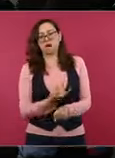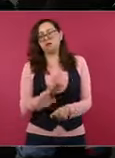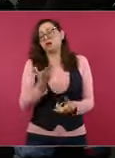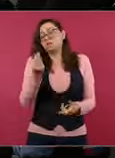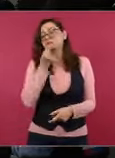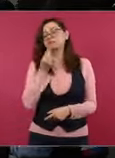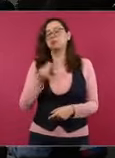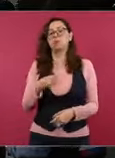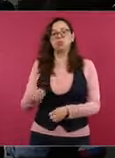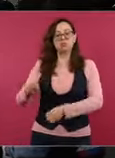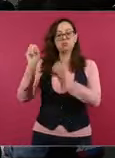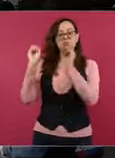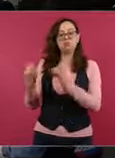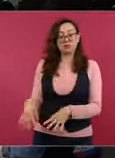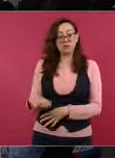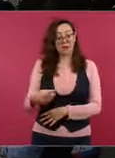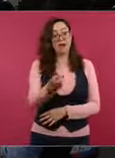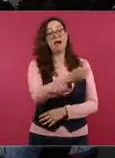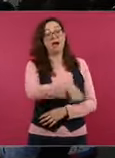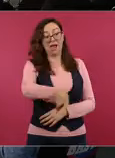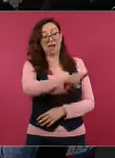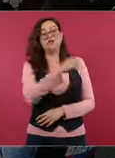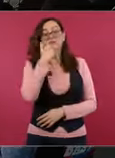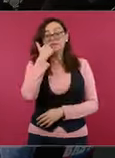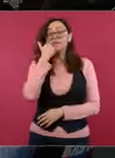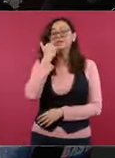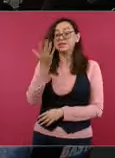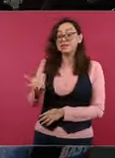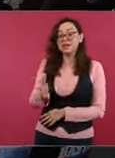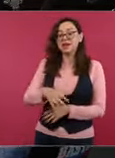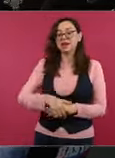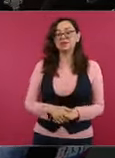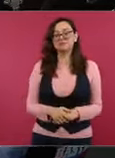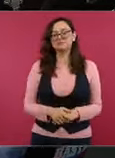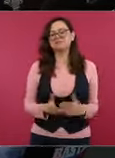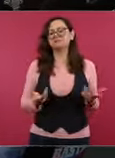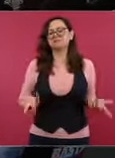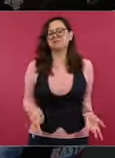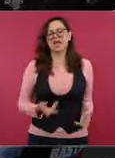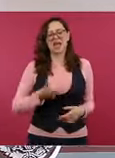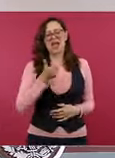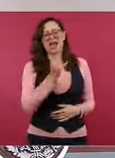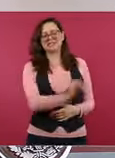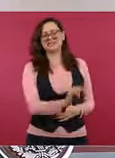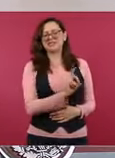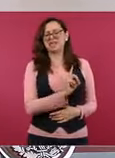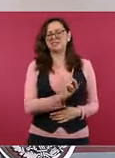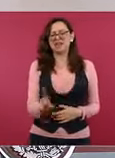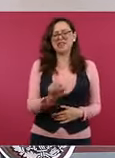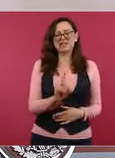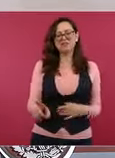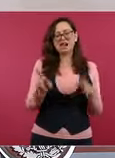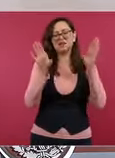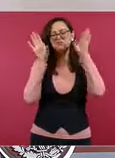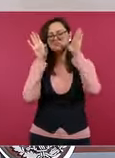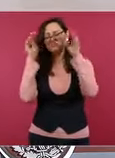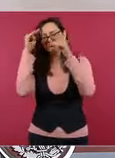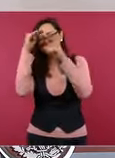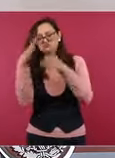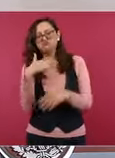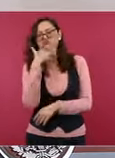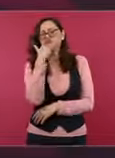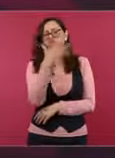es muy frecuente en la derecha, en el conservadurismo corrupto.